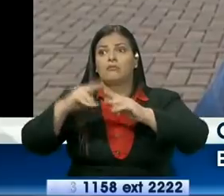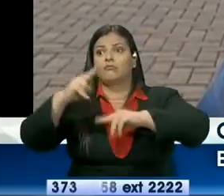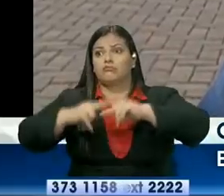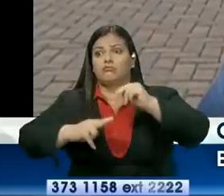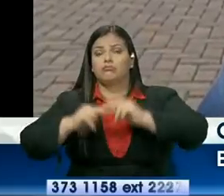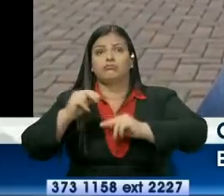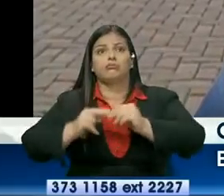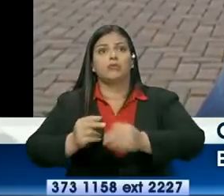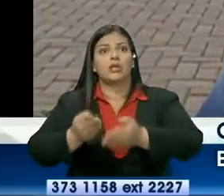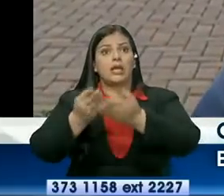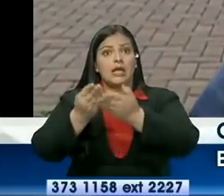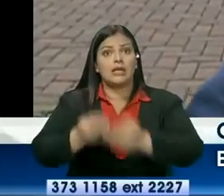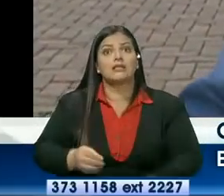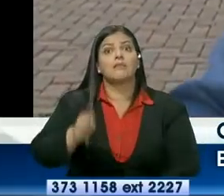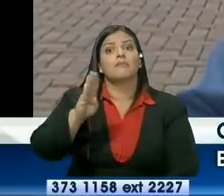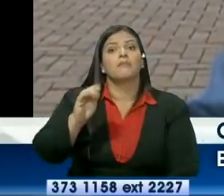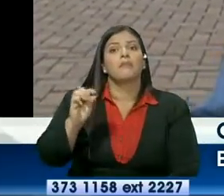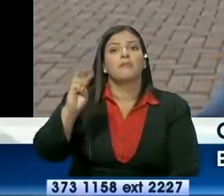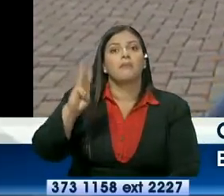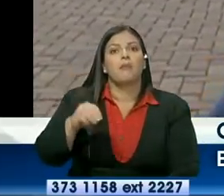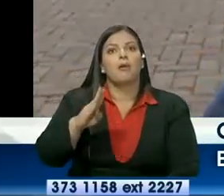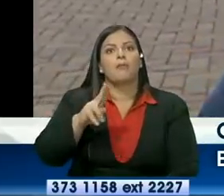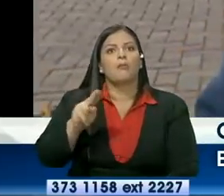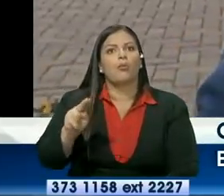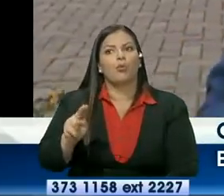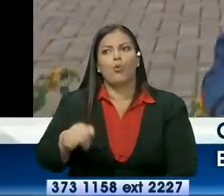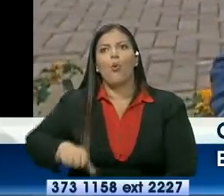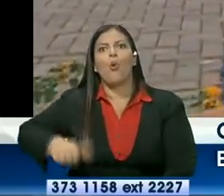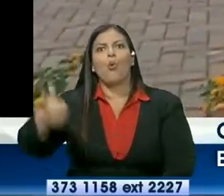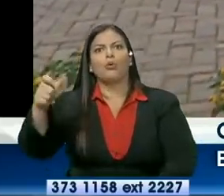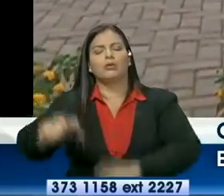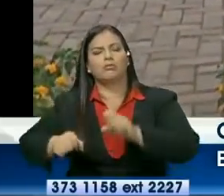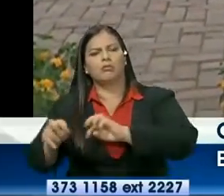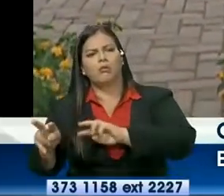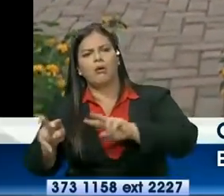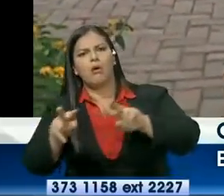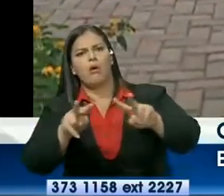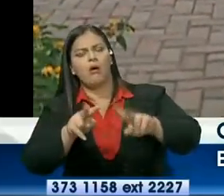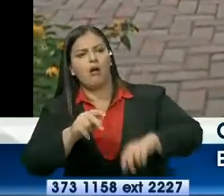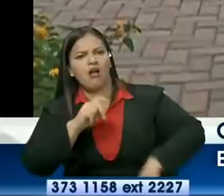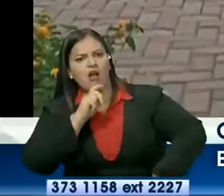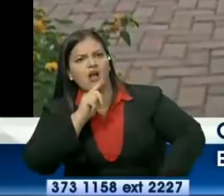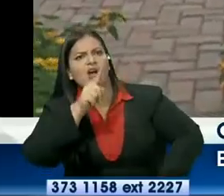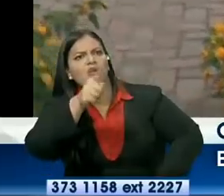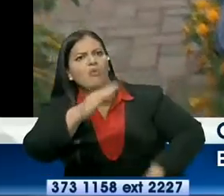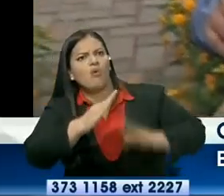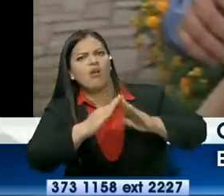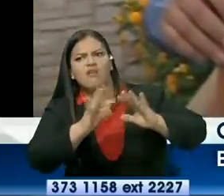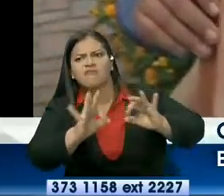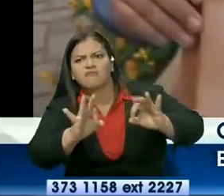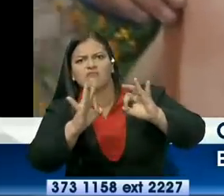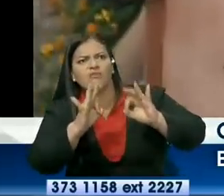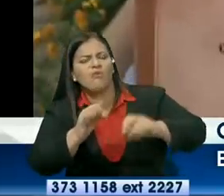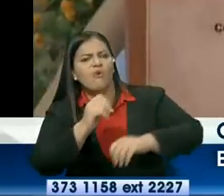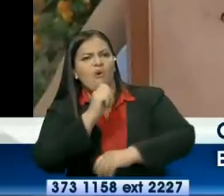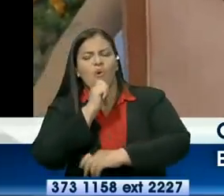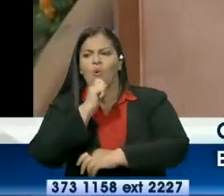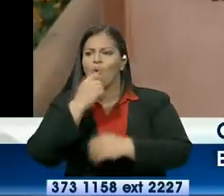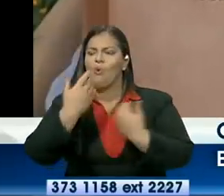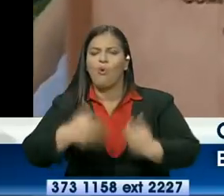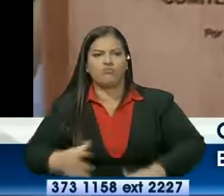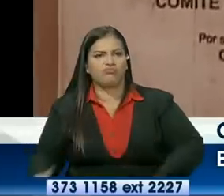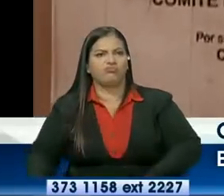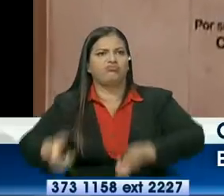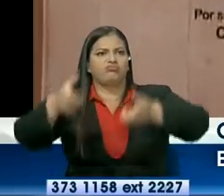reconocimiento internacional a través del premio Sacha, donde hemos logrado tener un segundo lugar. Es un motivo de orgullo para